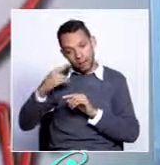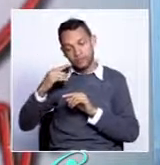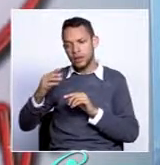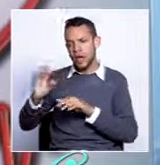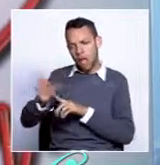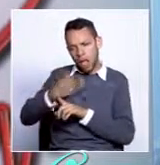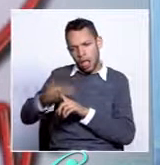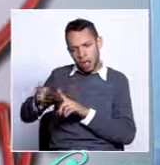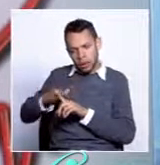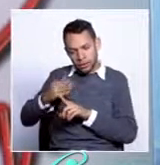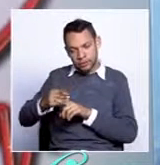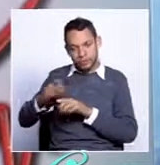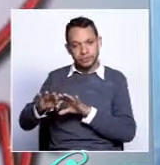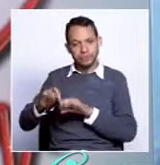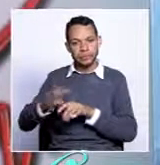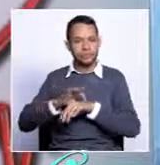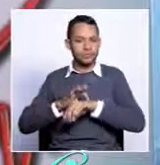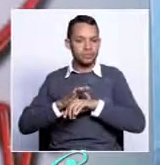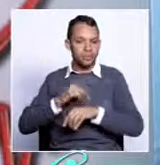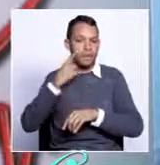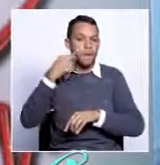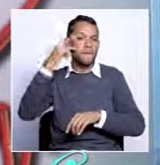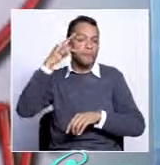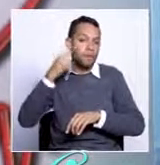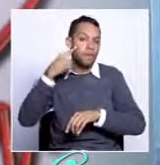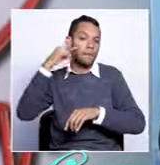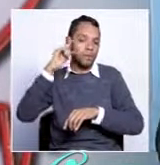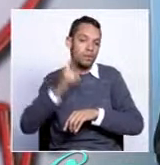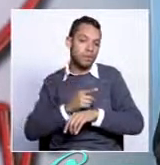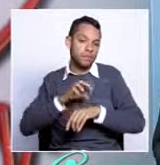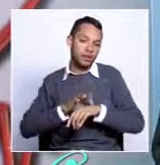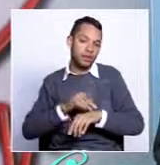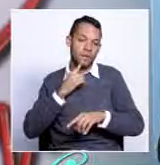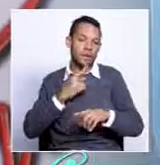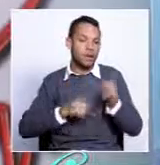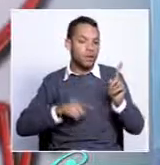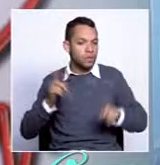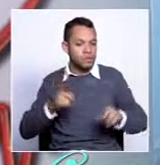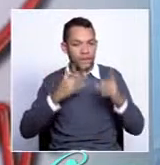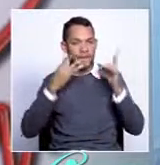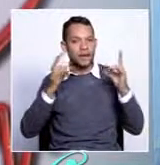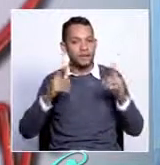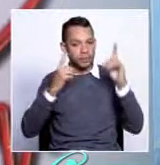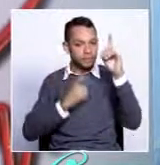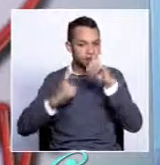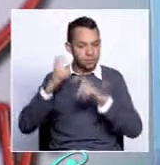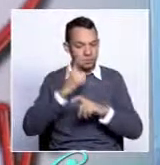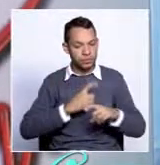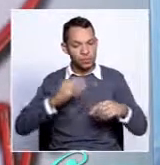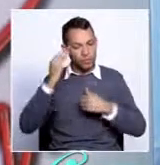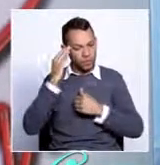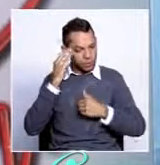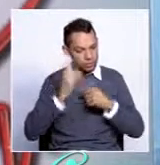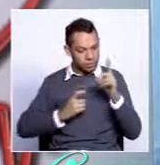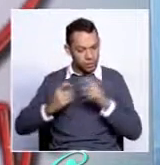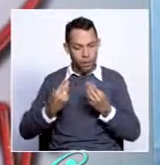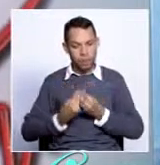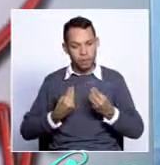familia yo creo que nosotros debemos de entender algo que es una reflexión me perdonan todos los